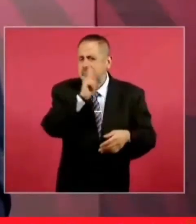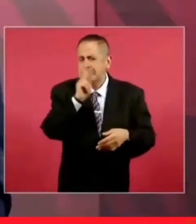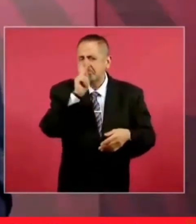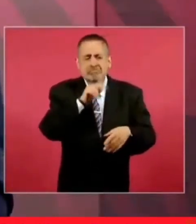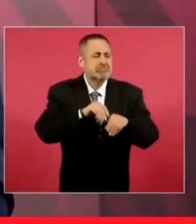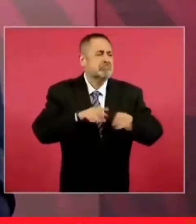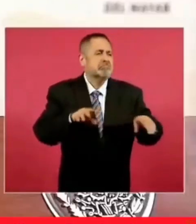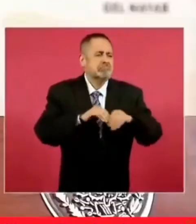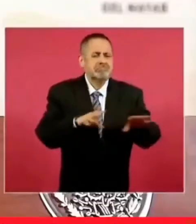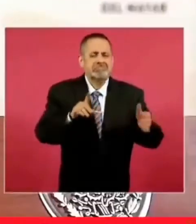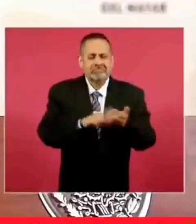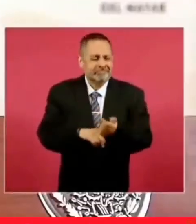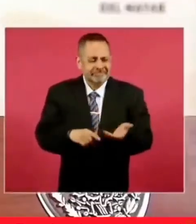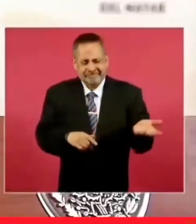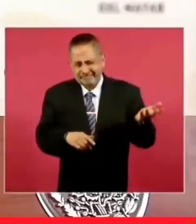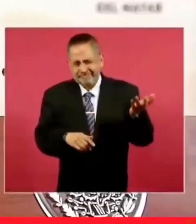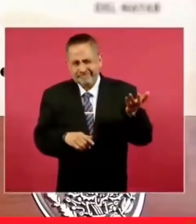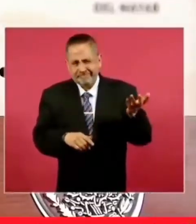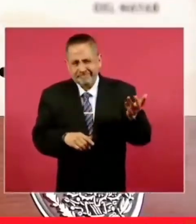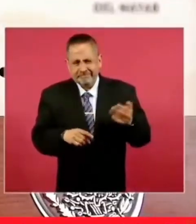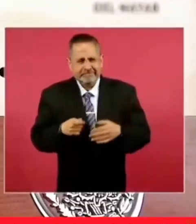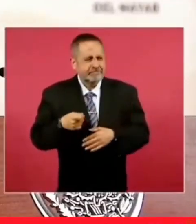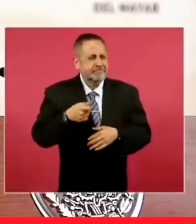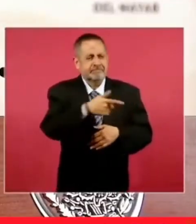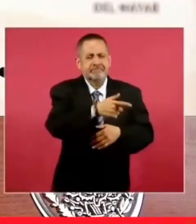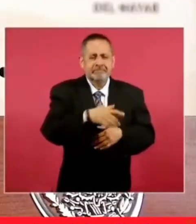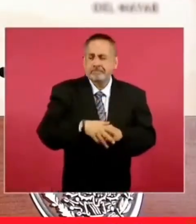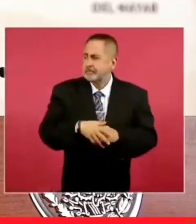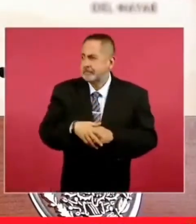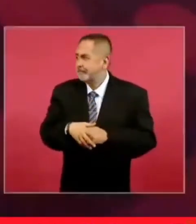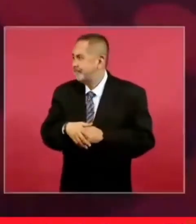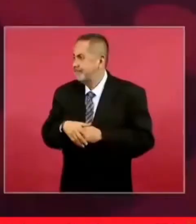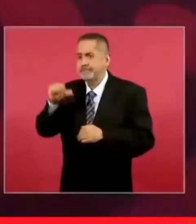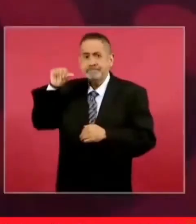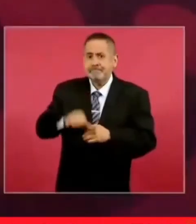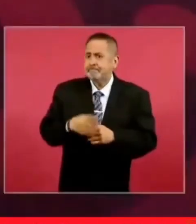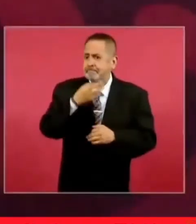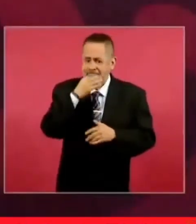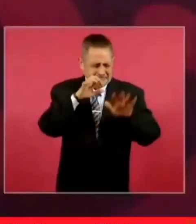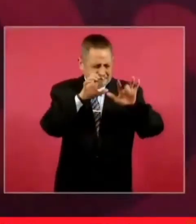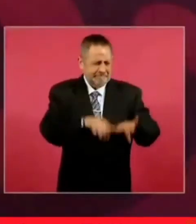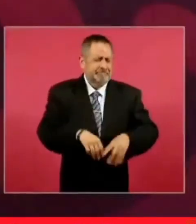como se decía antes, un maquinazo.